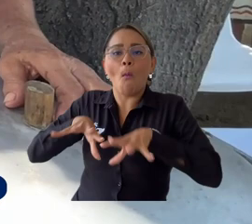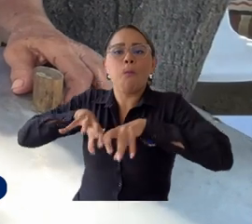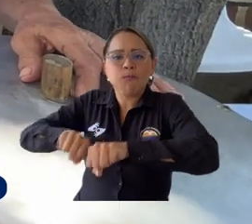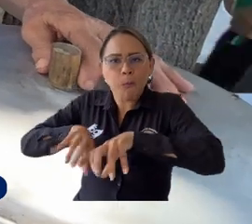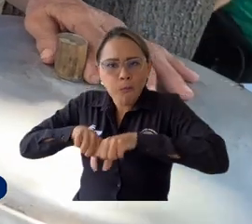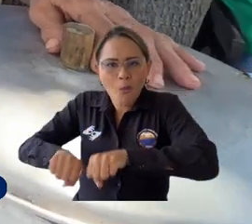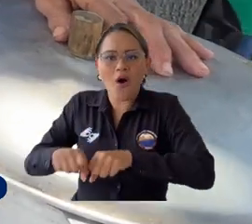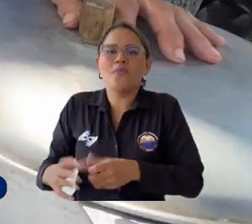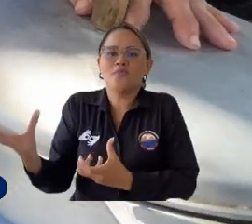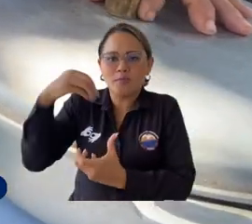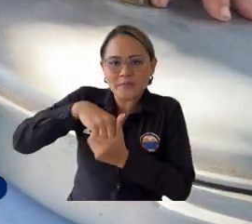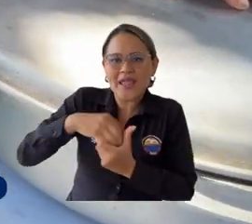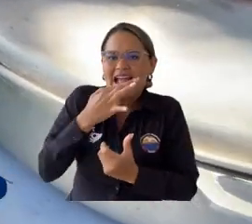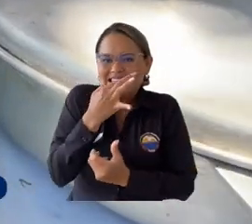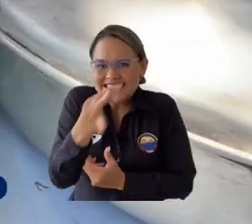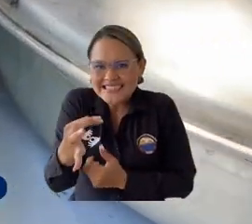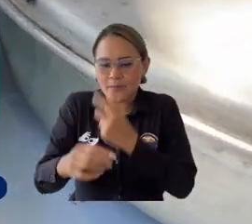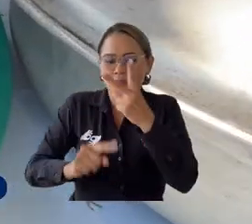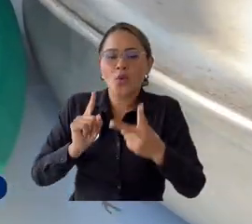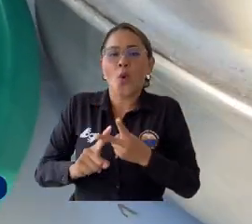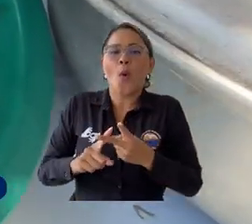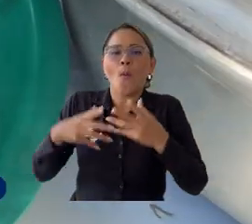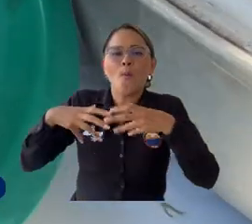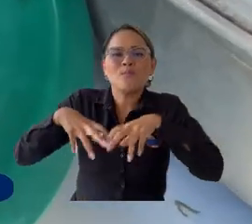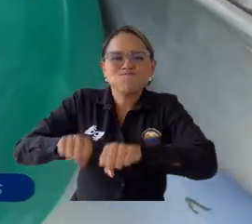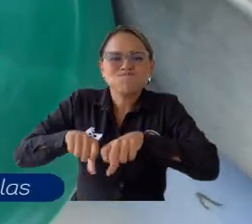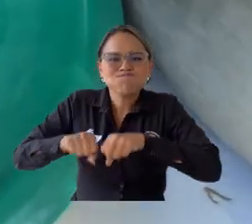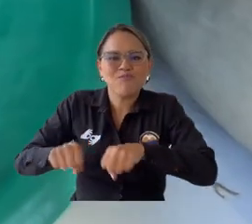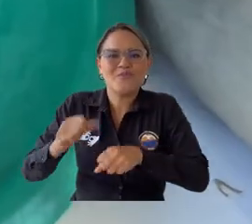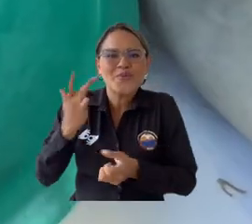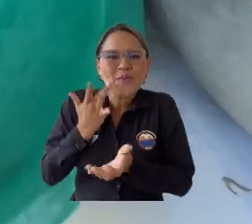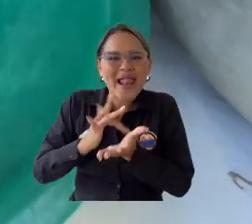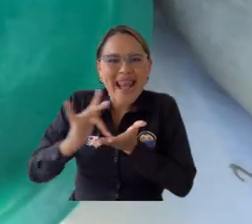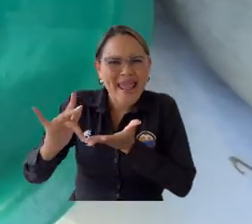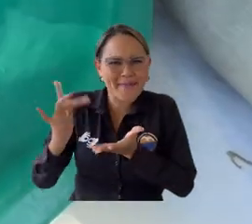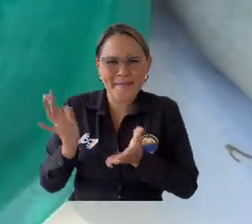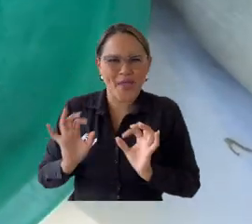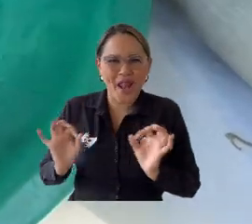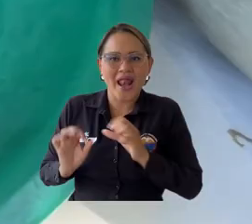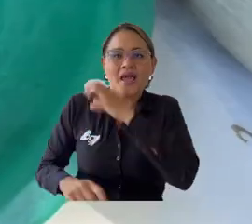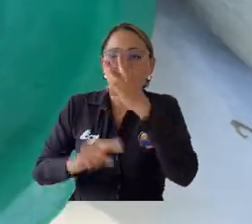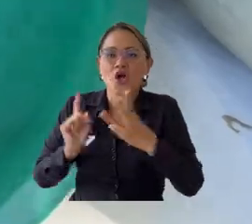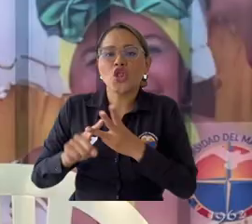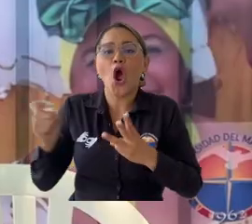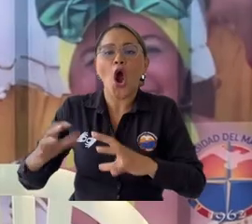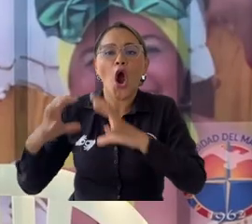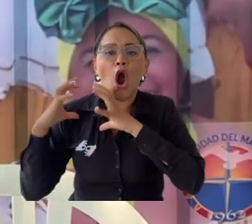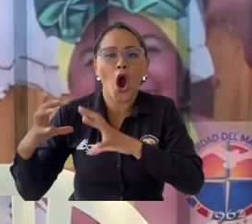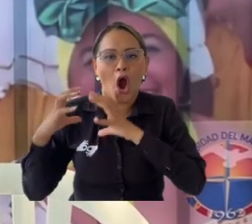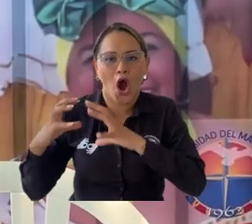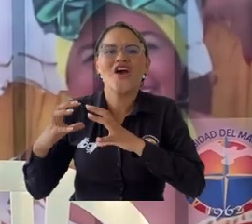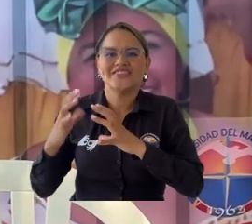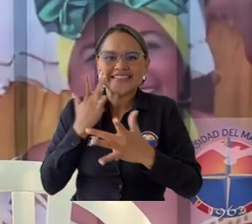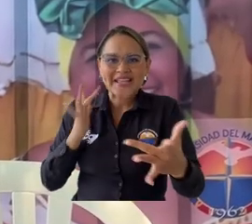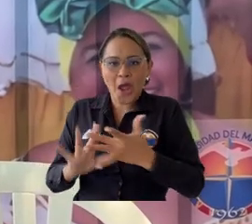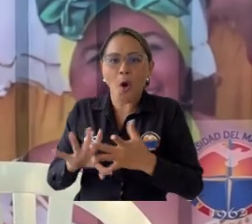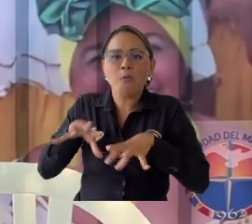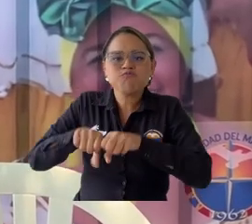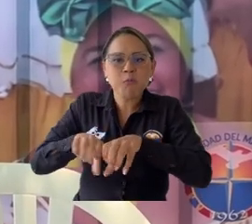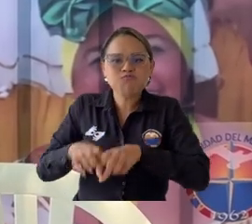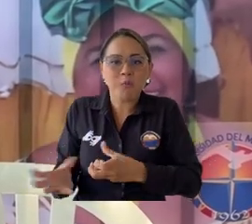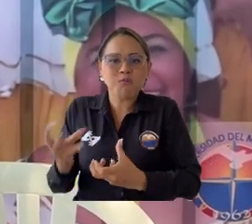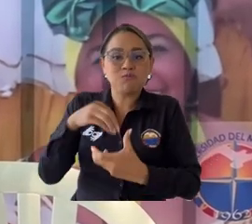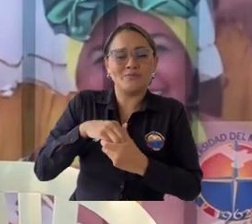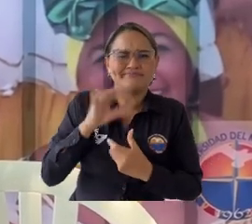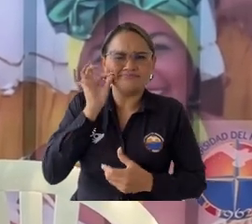bollo de queso, bollo limpio y bollo de coco. Se puede acompañar